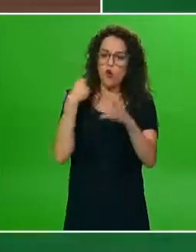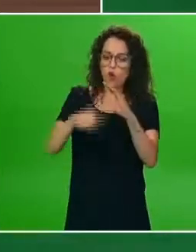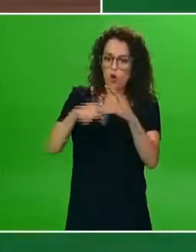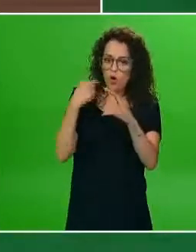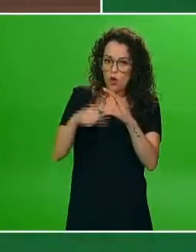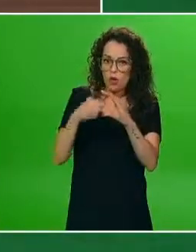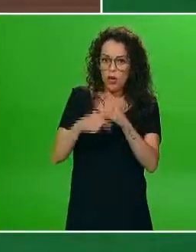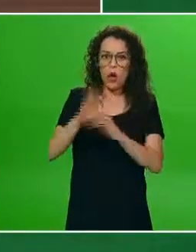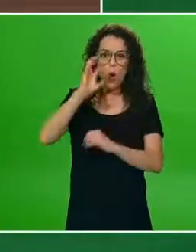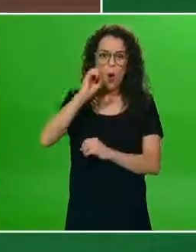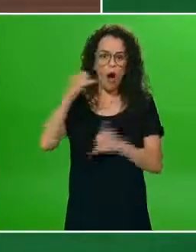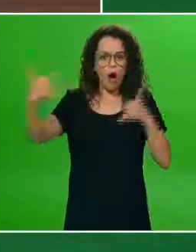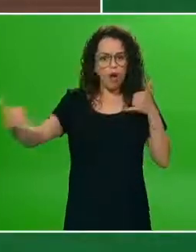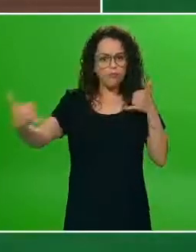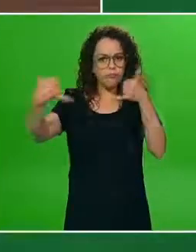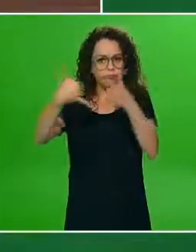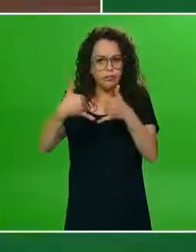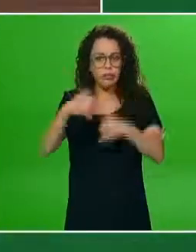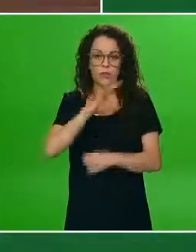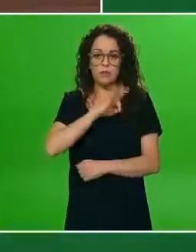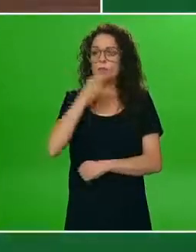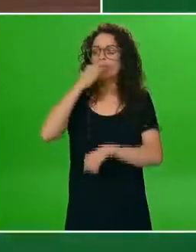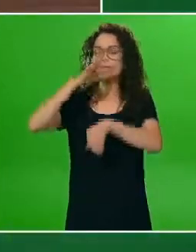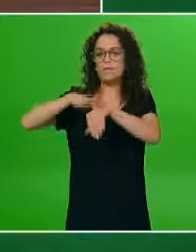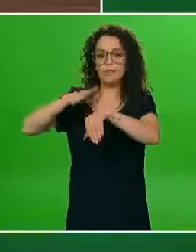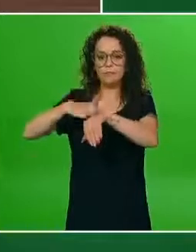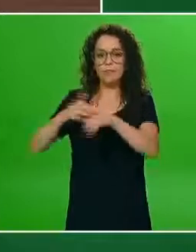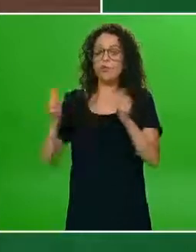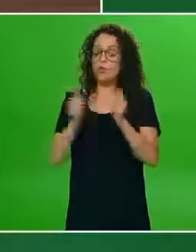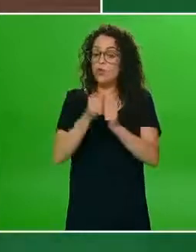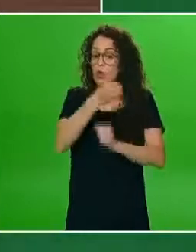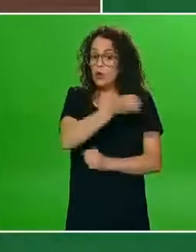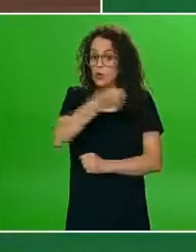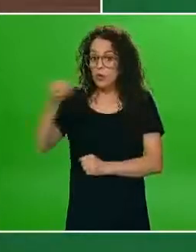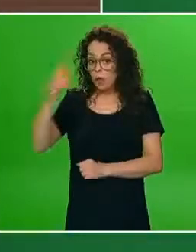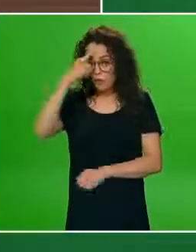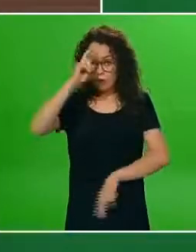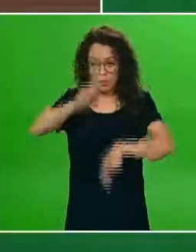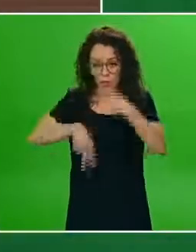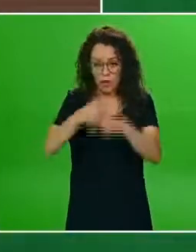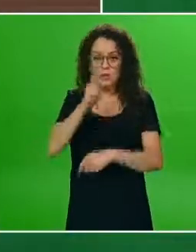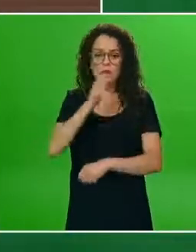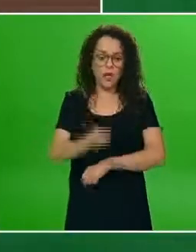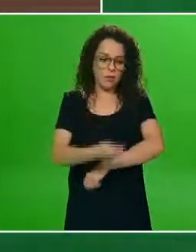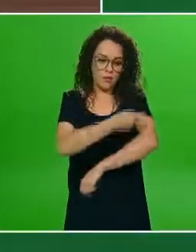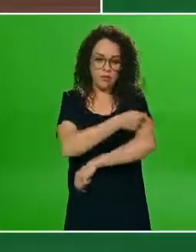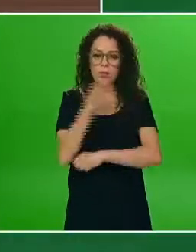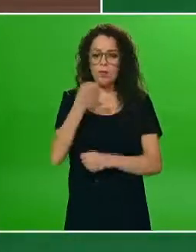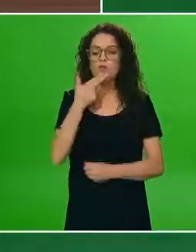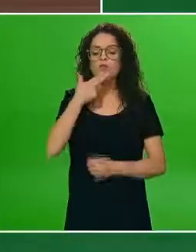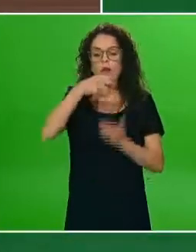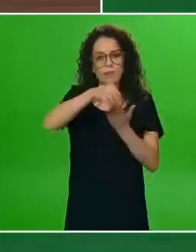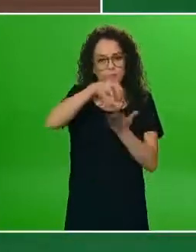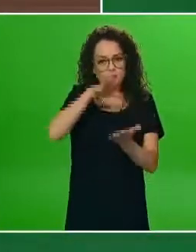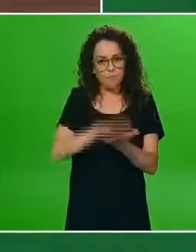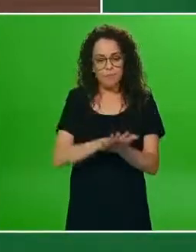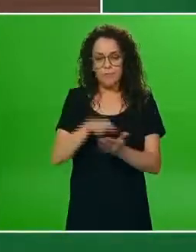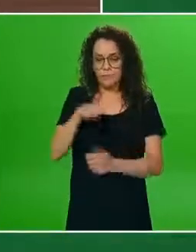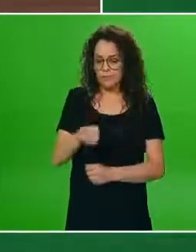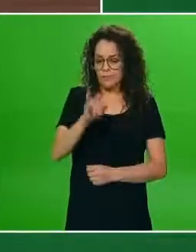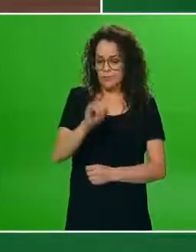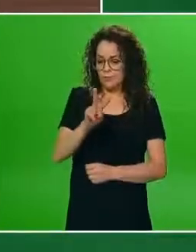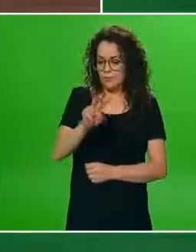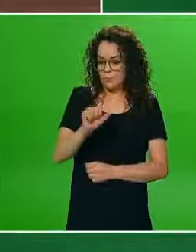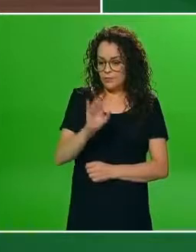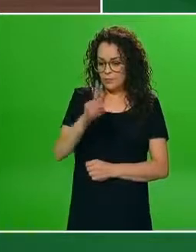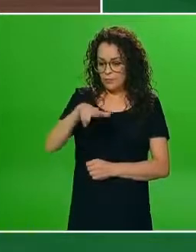llamadas telefónicas para convocarlos de manera ordenada. Y esto es para lo que usamos el registro de Mi Vacuna.